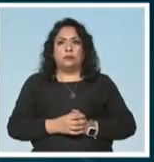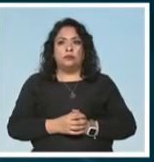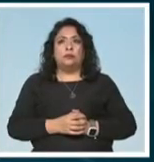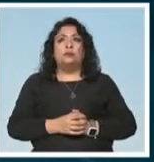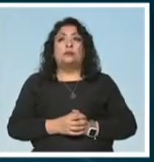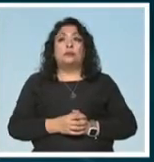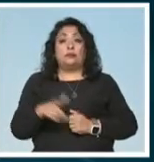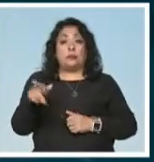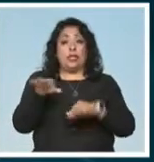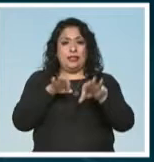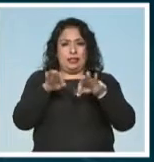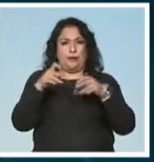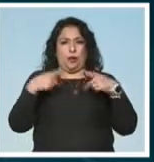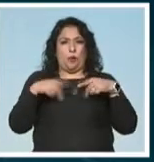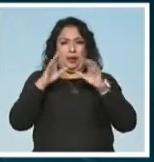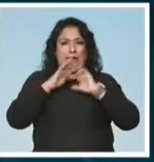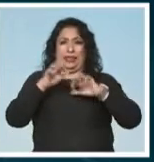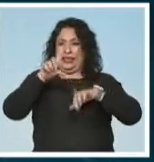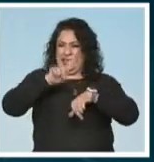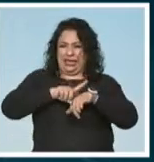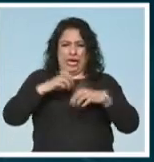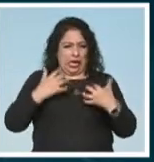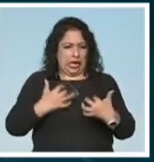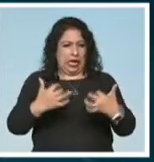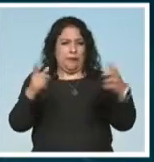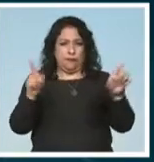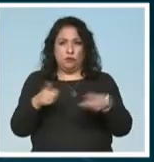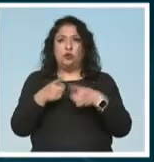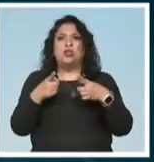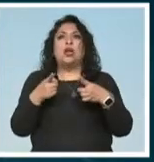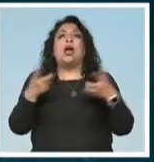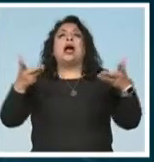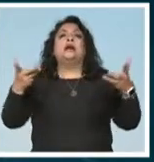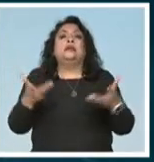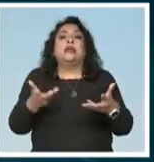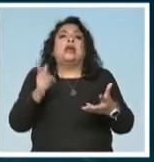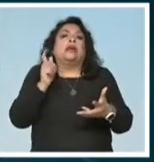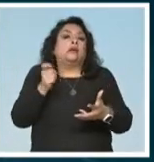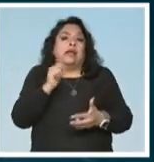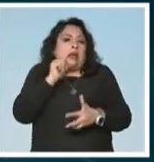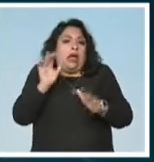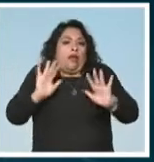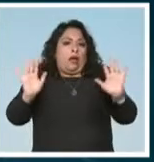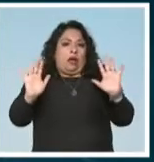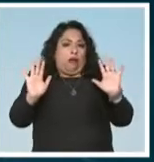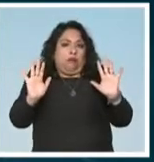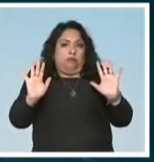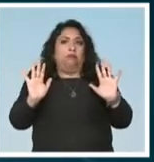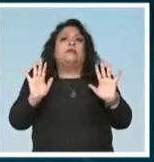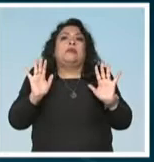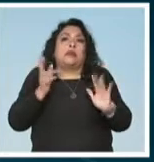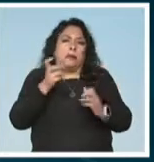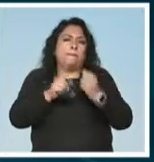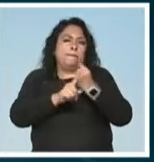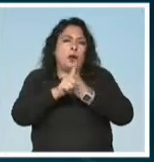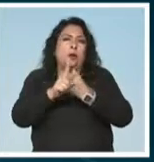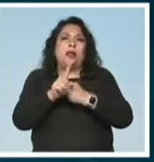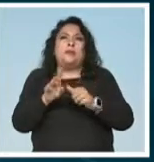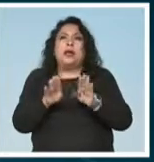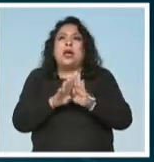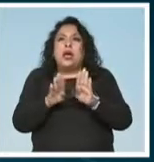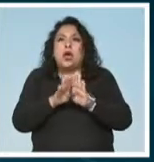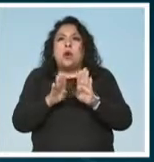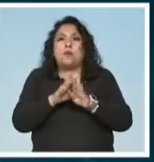El trabajo de un cantante el día del concierto es de hacer nada. No, es la problemática, es como